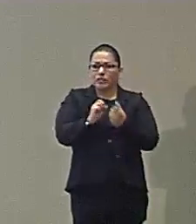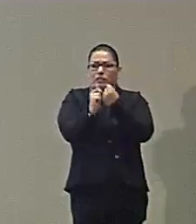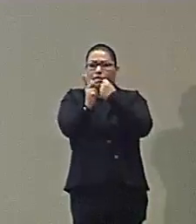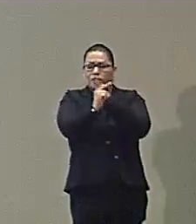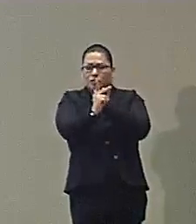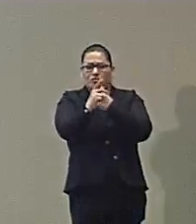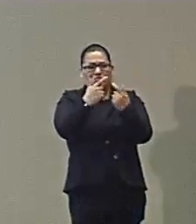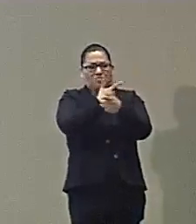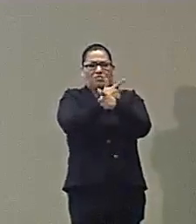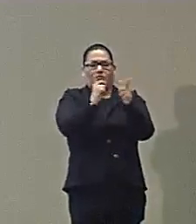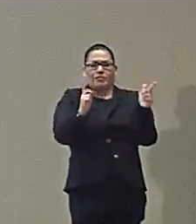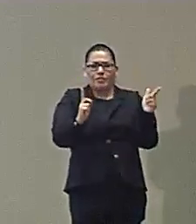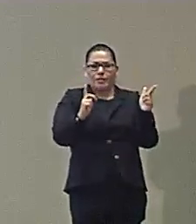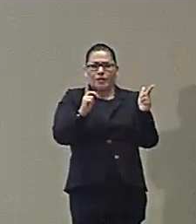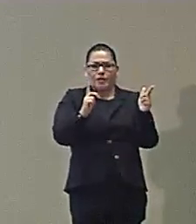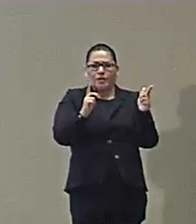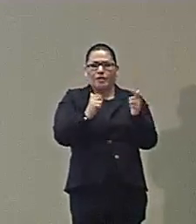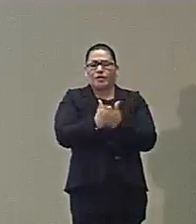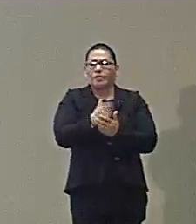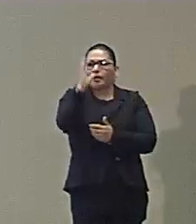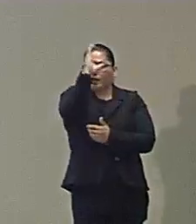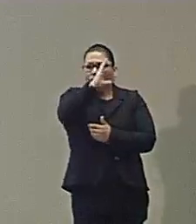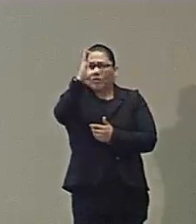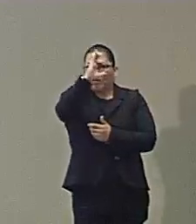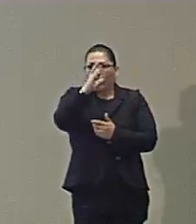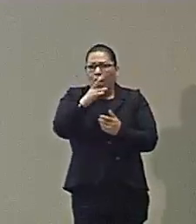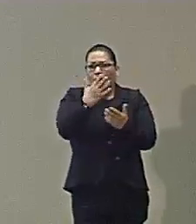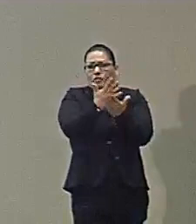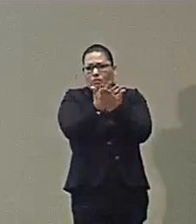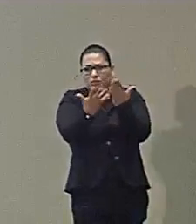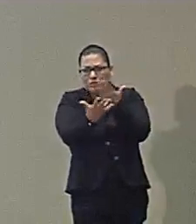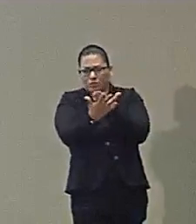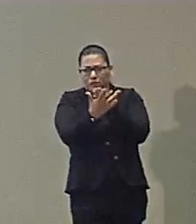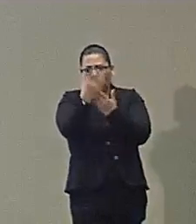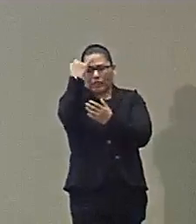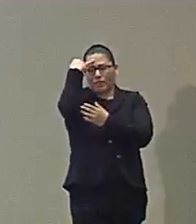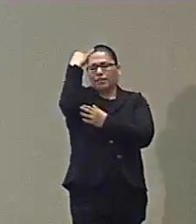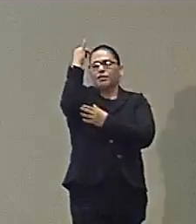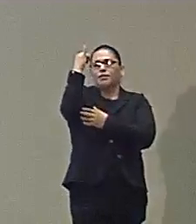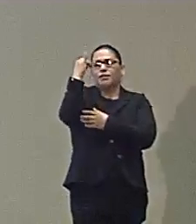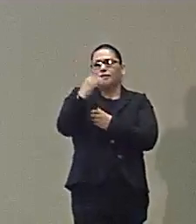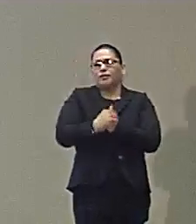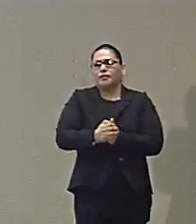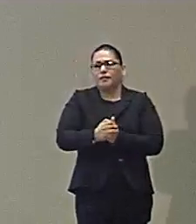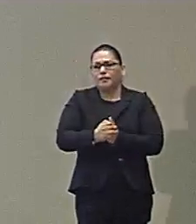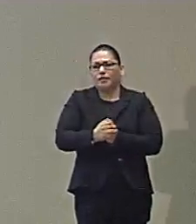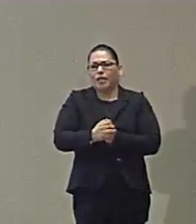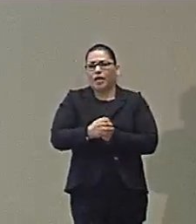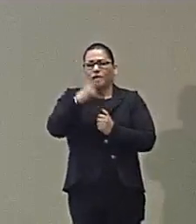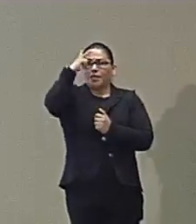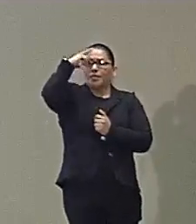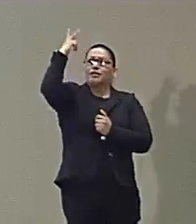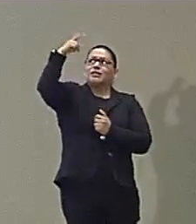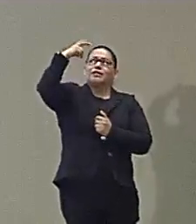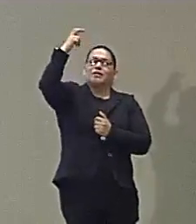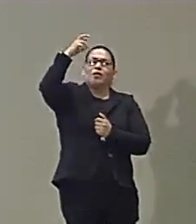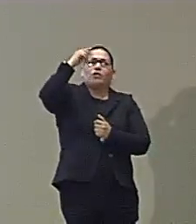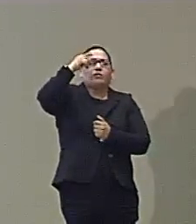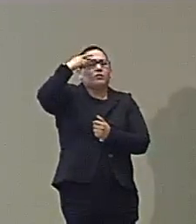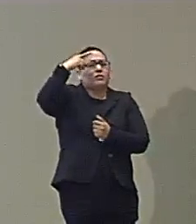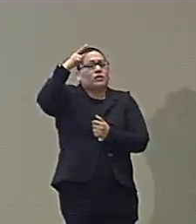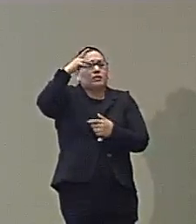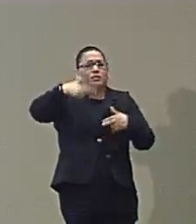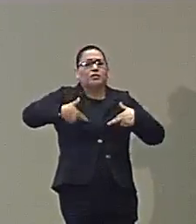en la riqueza cultural están las manos la imaginación y los sueños de muchas generaciones